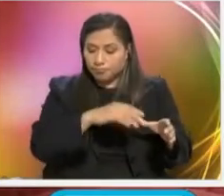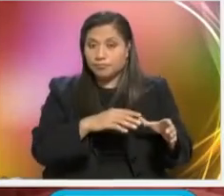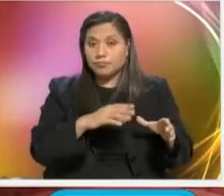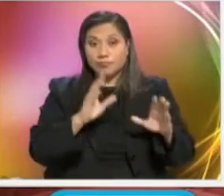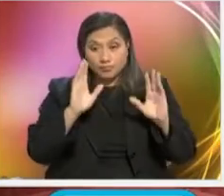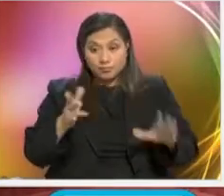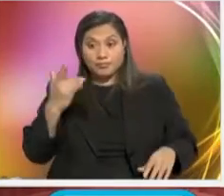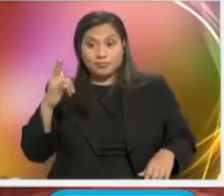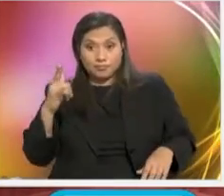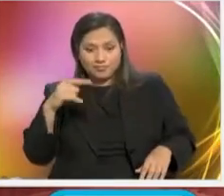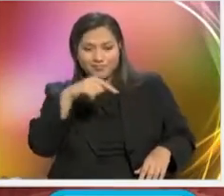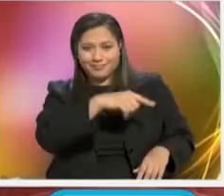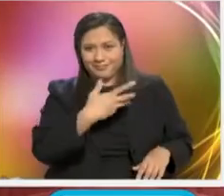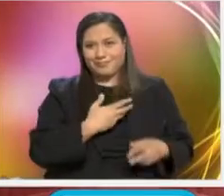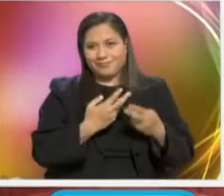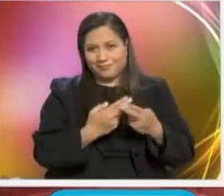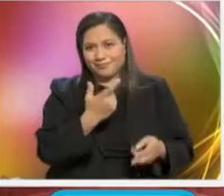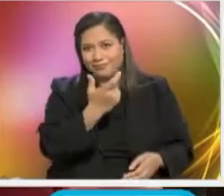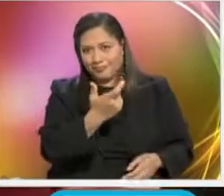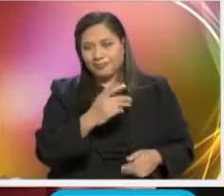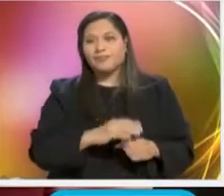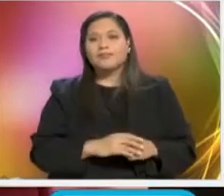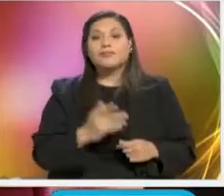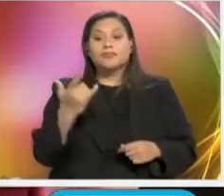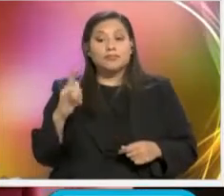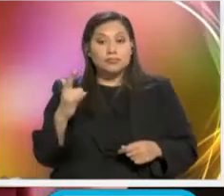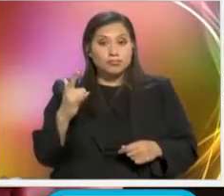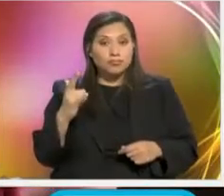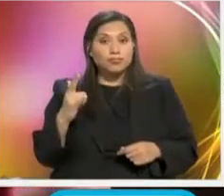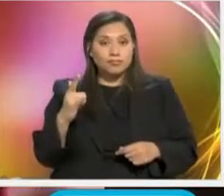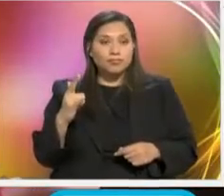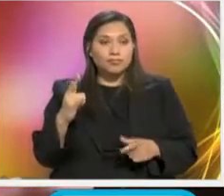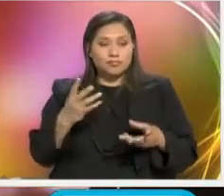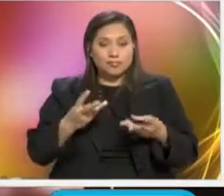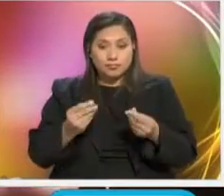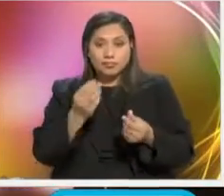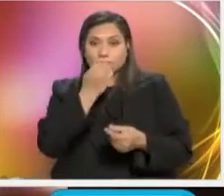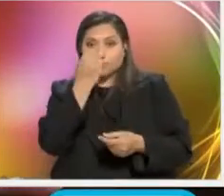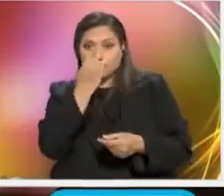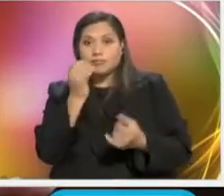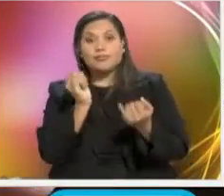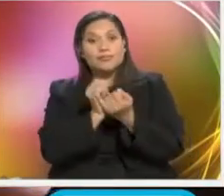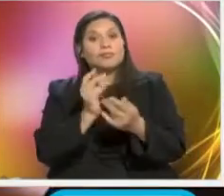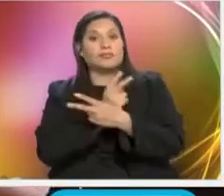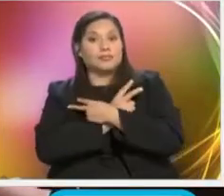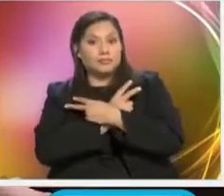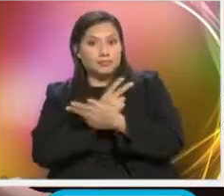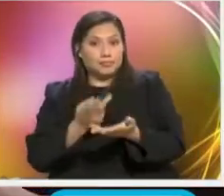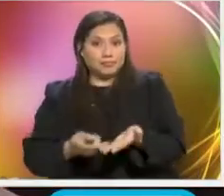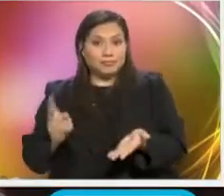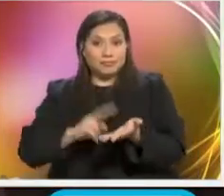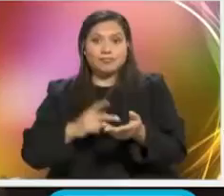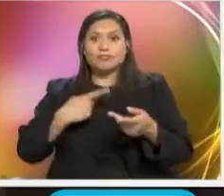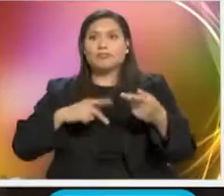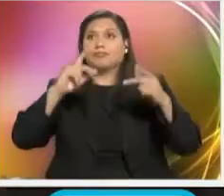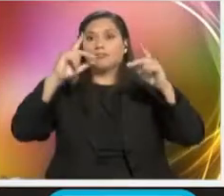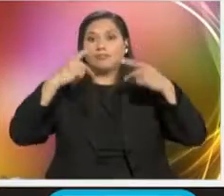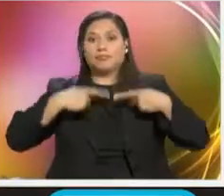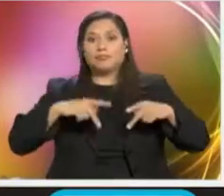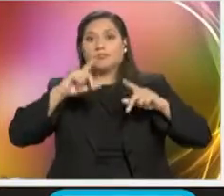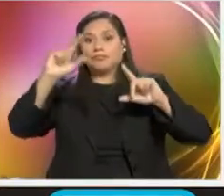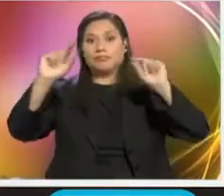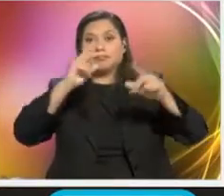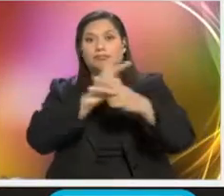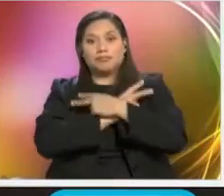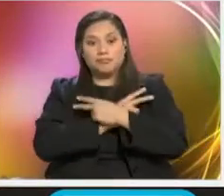julio, pues ya tengas el dinero. Porque Sí. julio son los gastos escolares y también las vacaciones. Mucha gente Claro. sale de vacaciones. Te la Entonces, pongo son- más